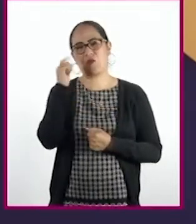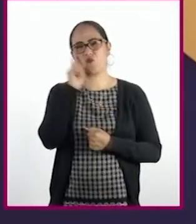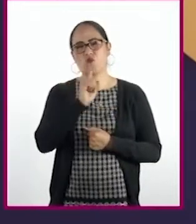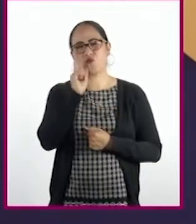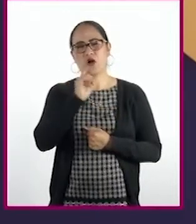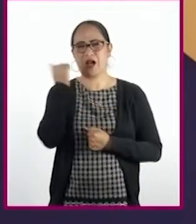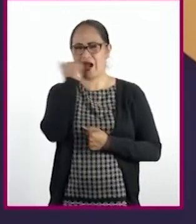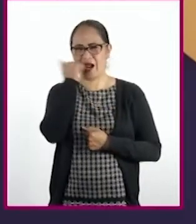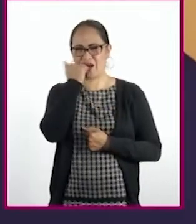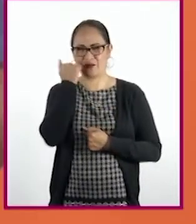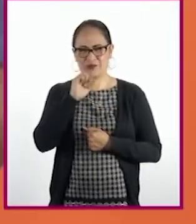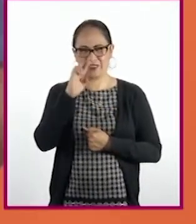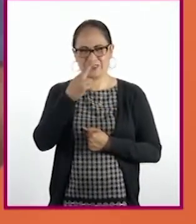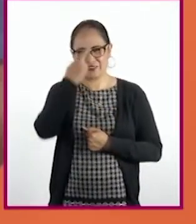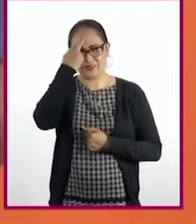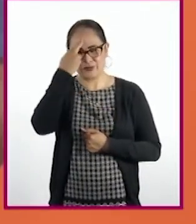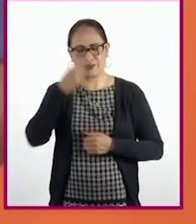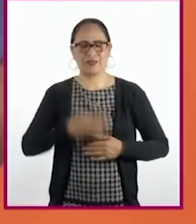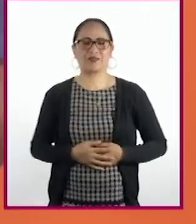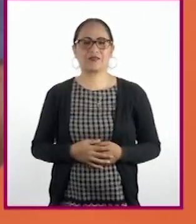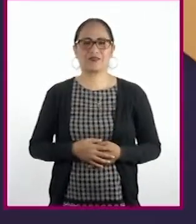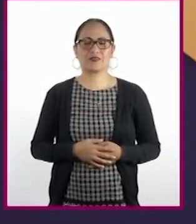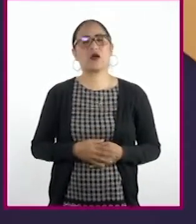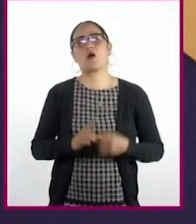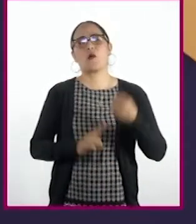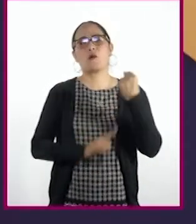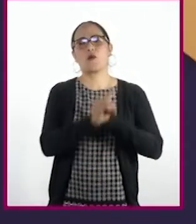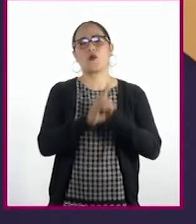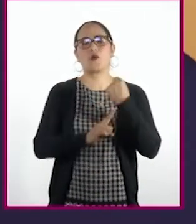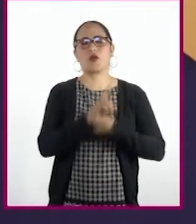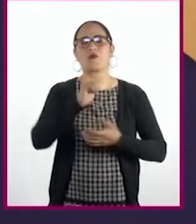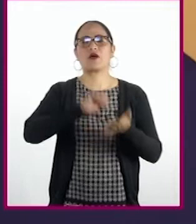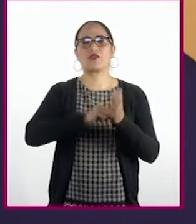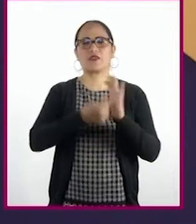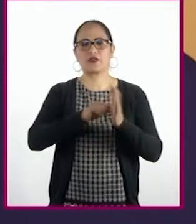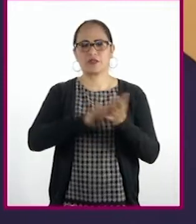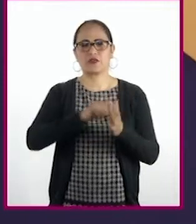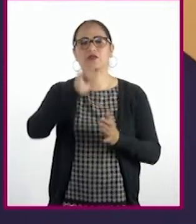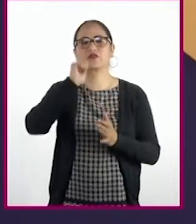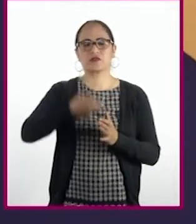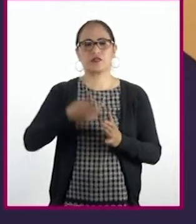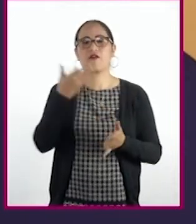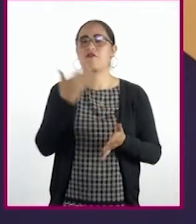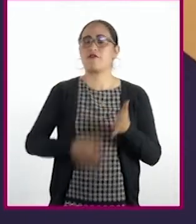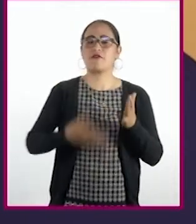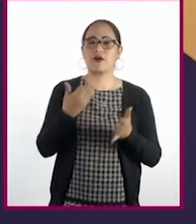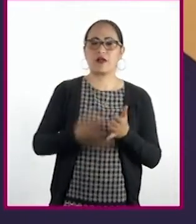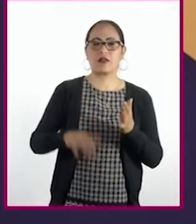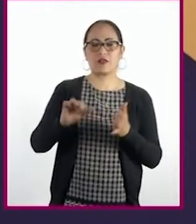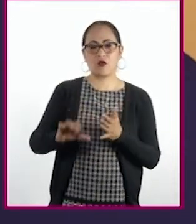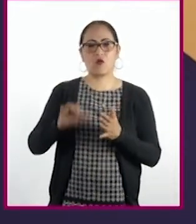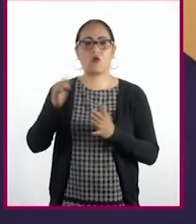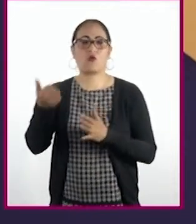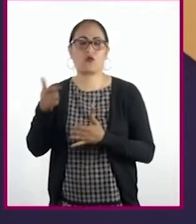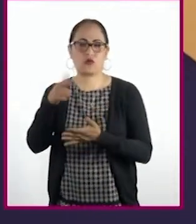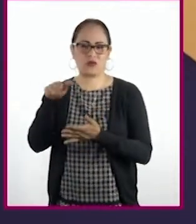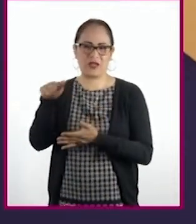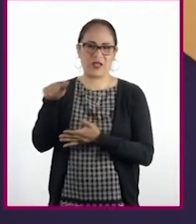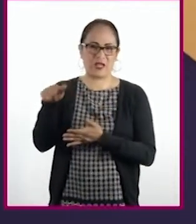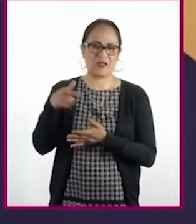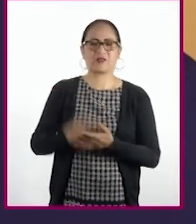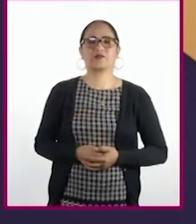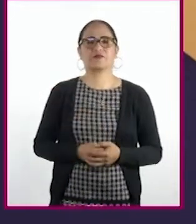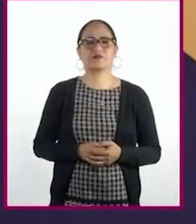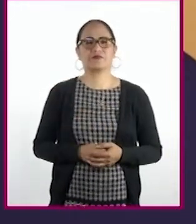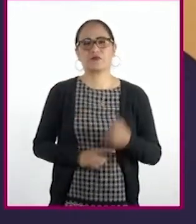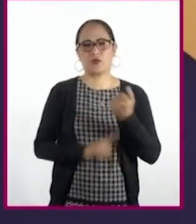Si recuerdas, Jorge, nuestro problema técnico tiene que ver con la falta de medios técnicos que enfrenta un estudiante,